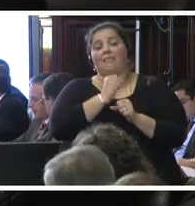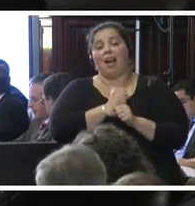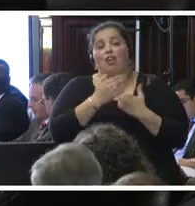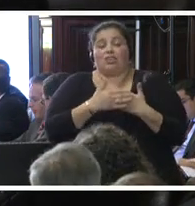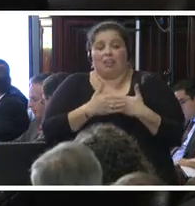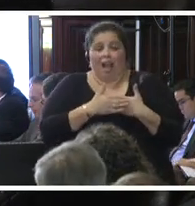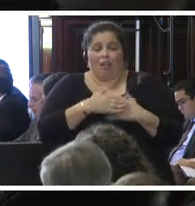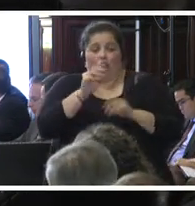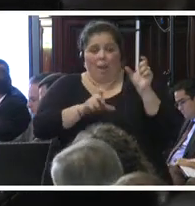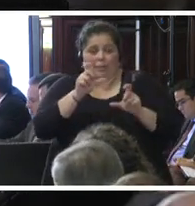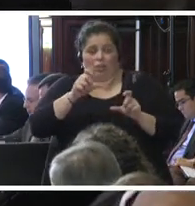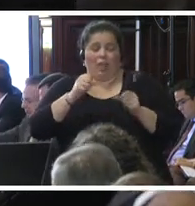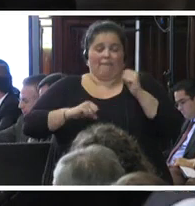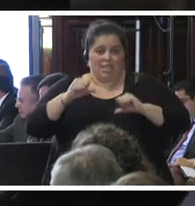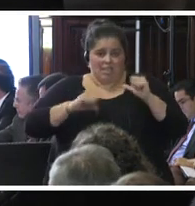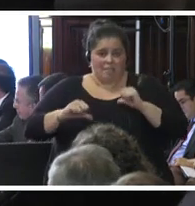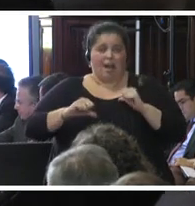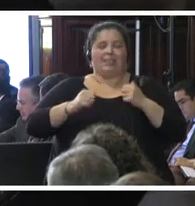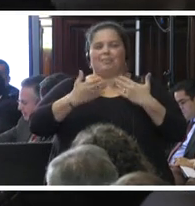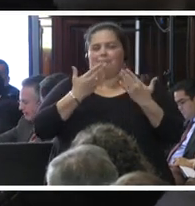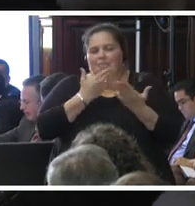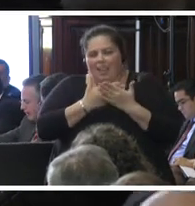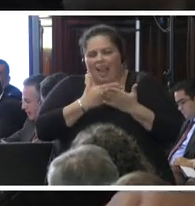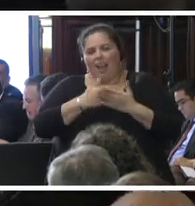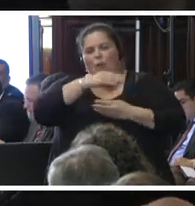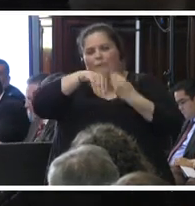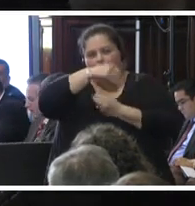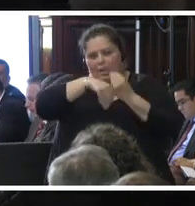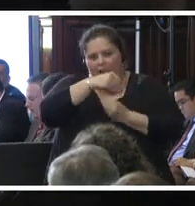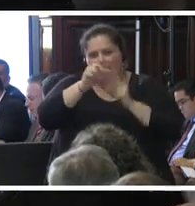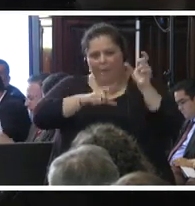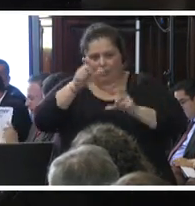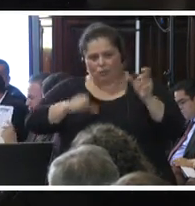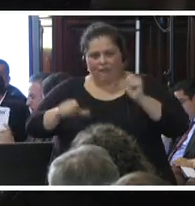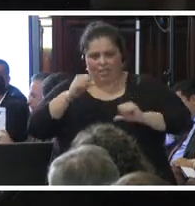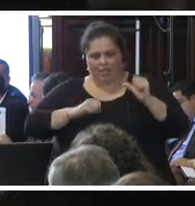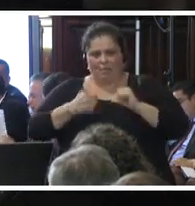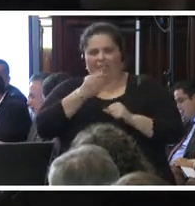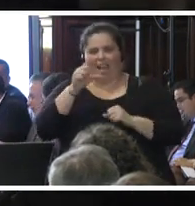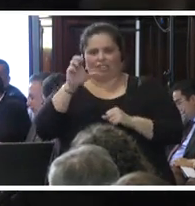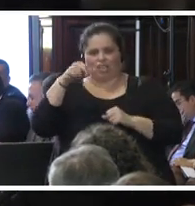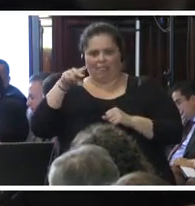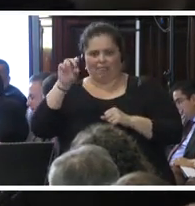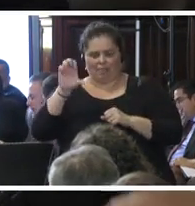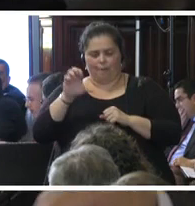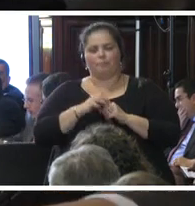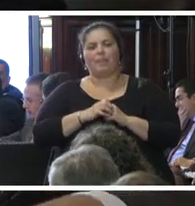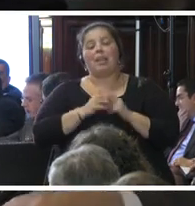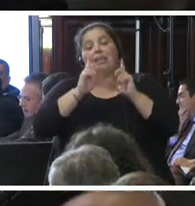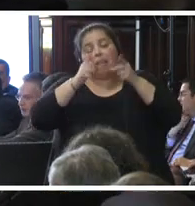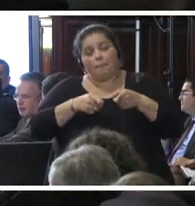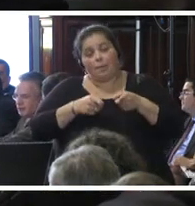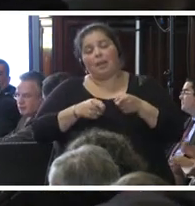mano con los familiares de Allende, con los familiares de las víctimas de Allende. Y han tenido, aparte del marco